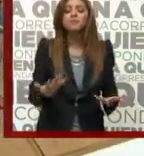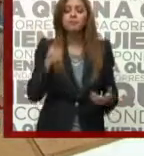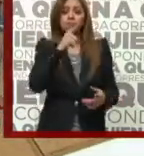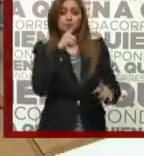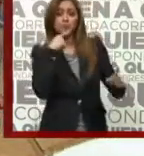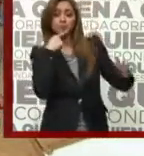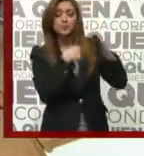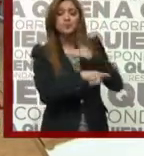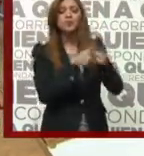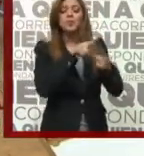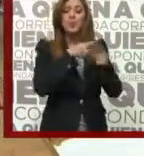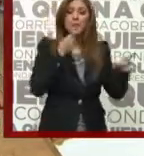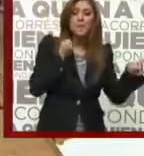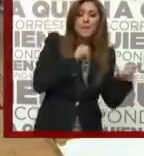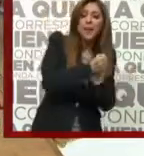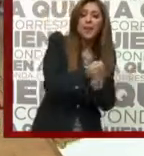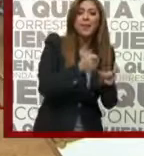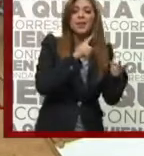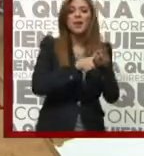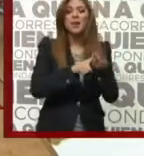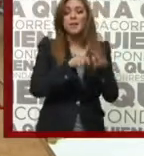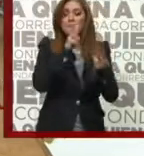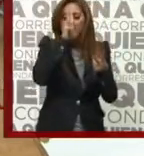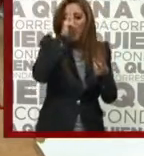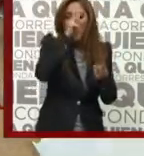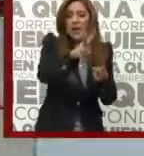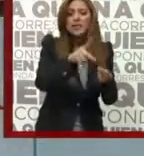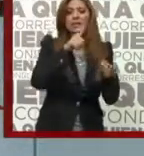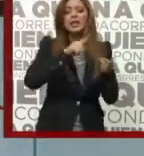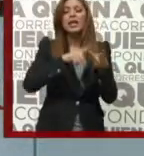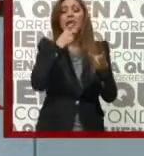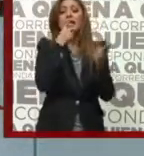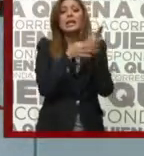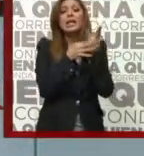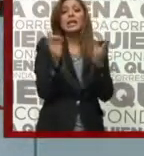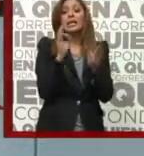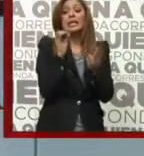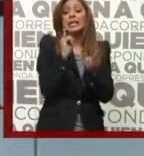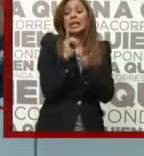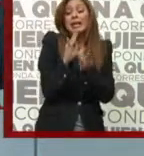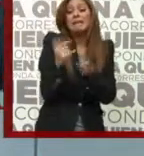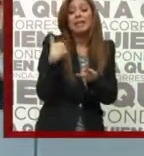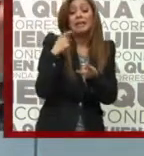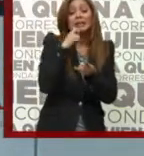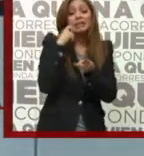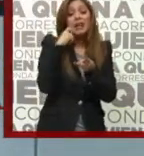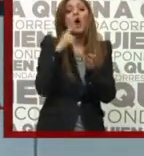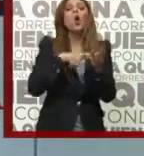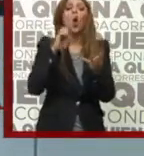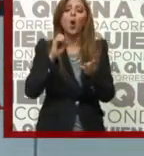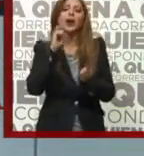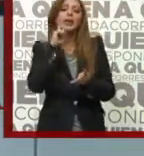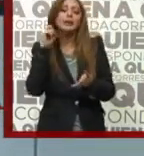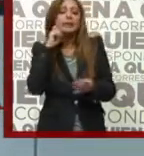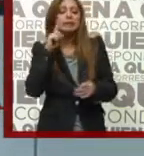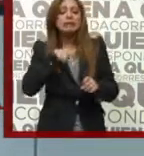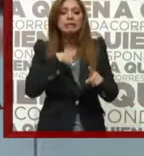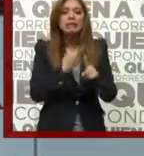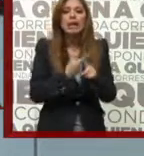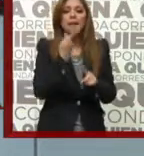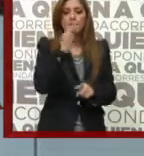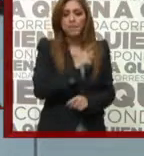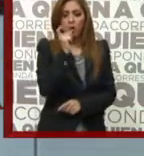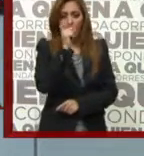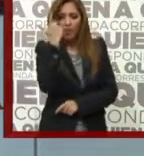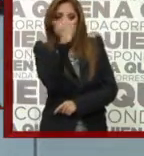acusan de maltrato, violencia, intento de violación, o hasta de violación, que después se revisa a las víctimas y no existía